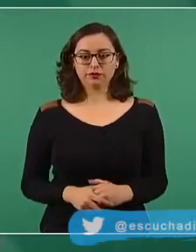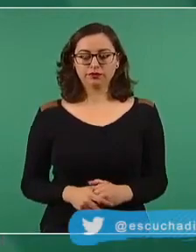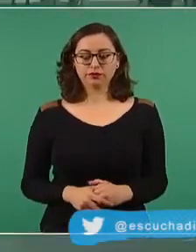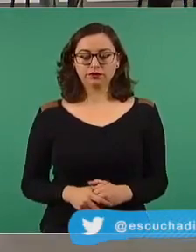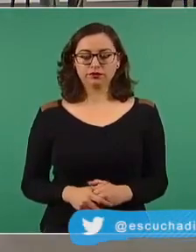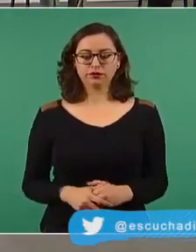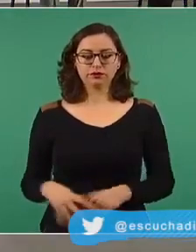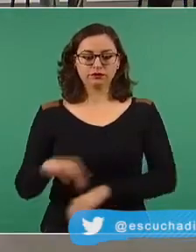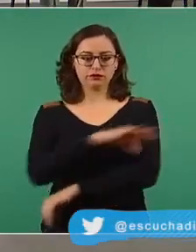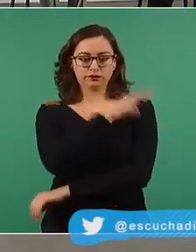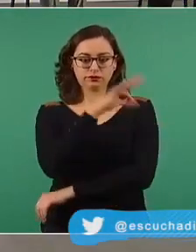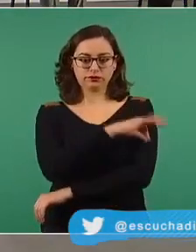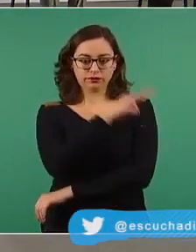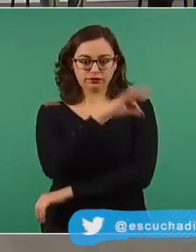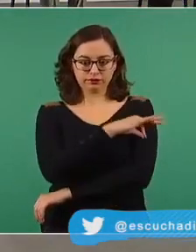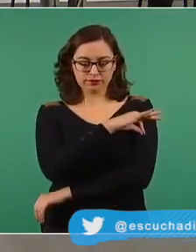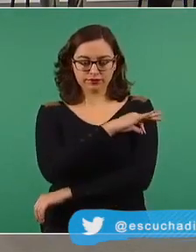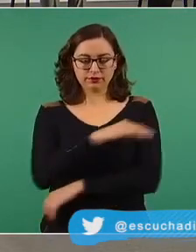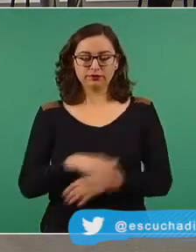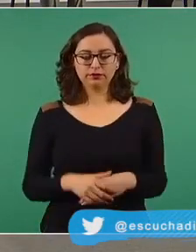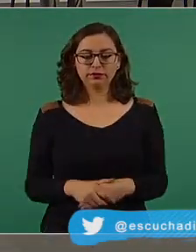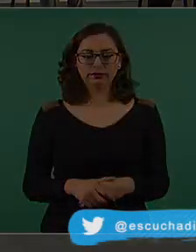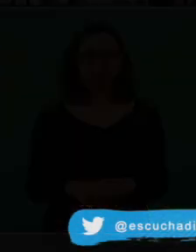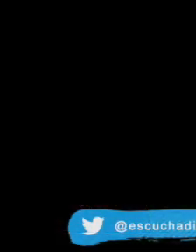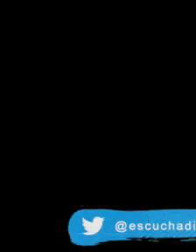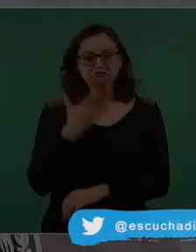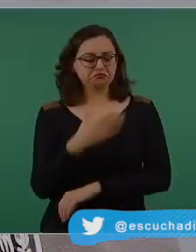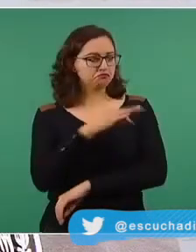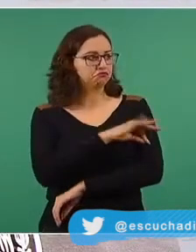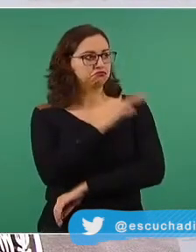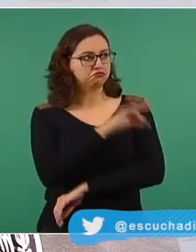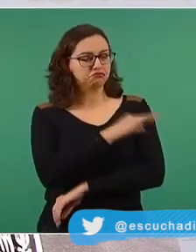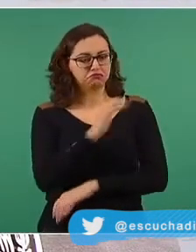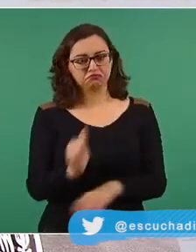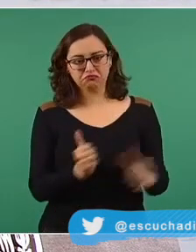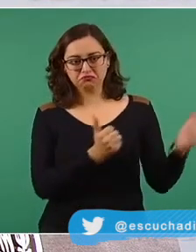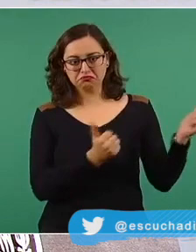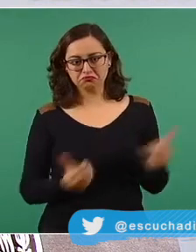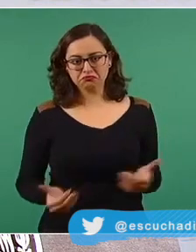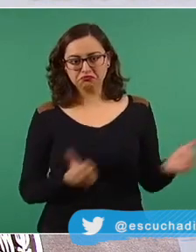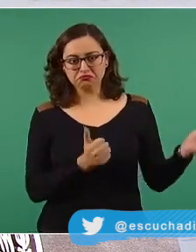Vamos a ver ahora vacunación. El 30 de agosto se han aplicado